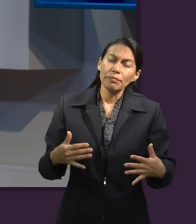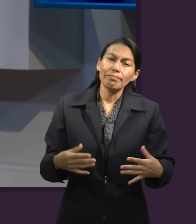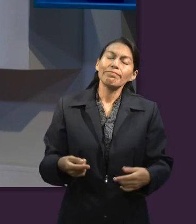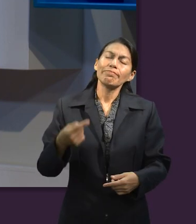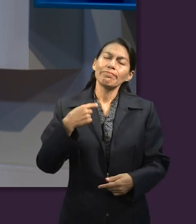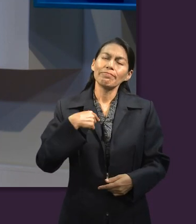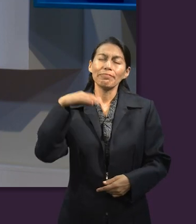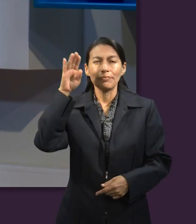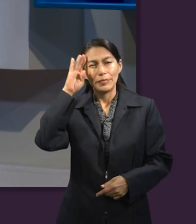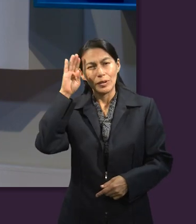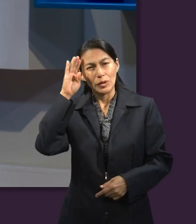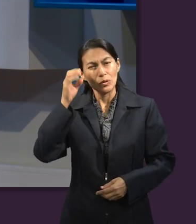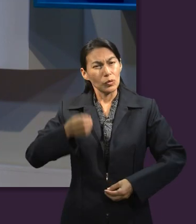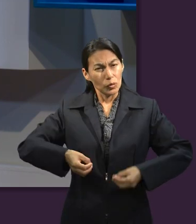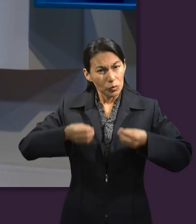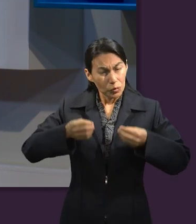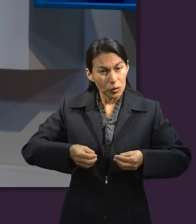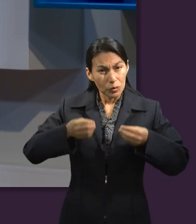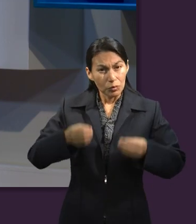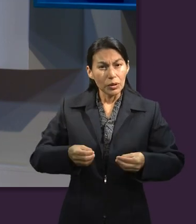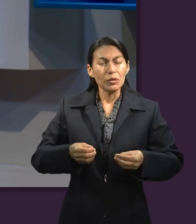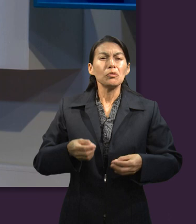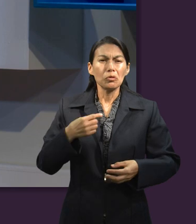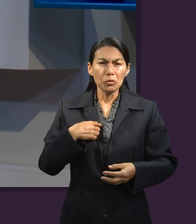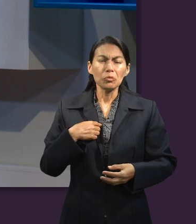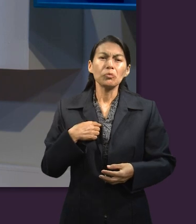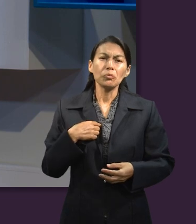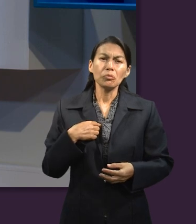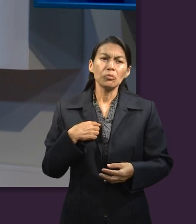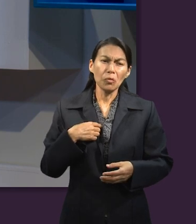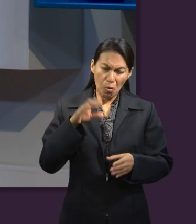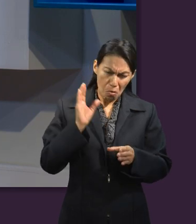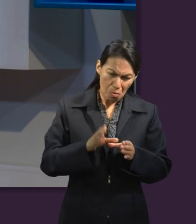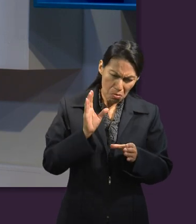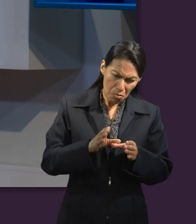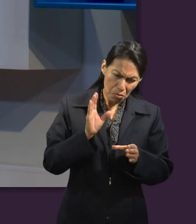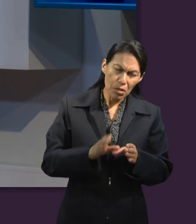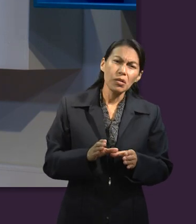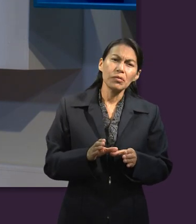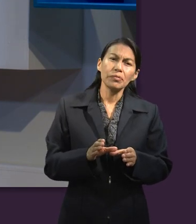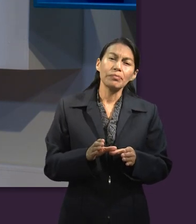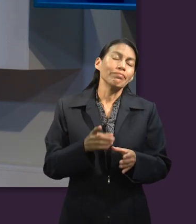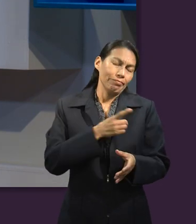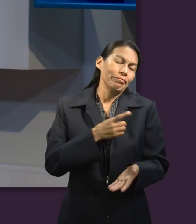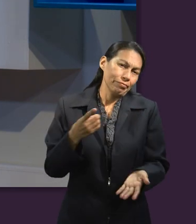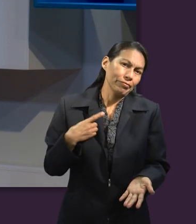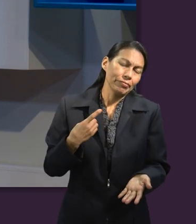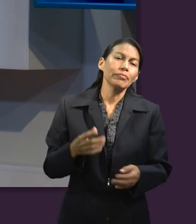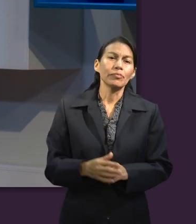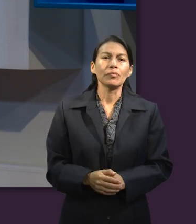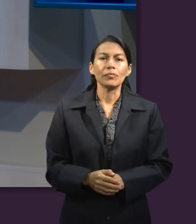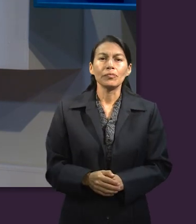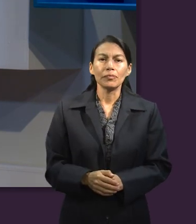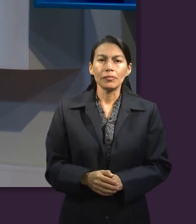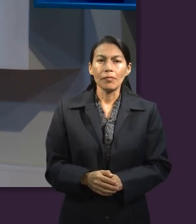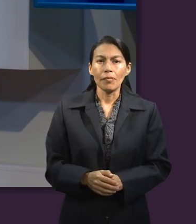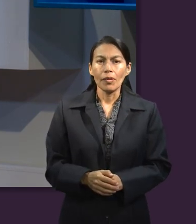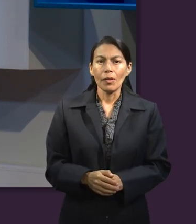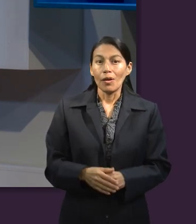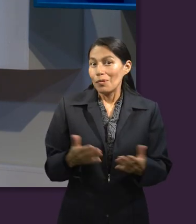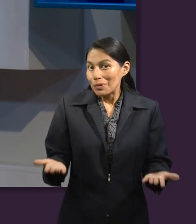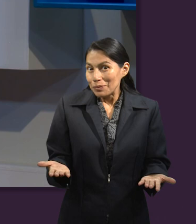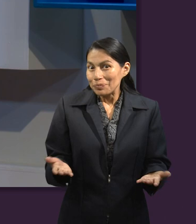estimo mucho es un compromiso el cual yo estoy dispuesto a cumplir y que pues obviamente tengo que cumplirlo